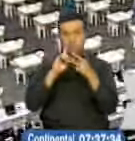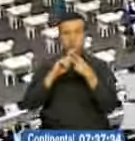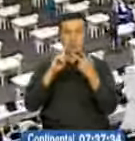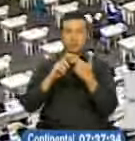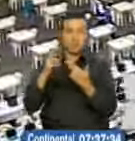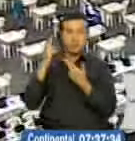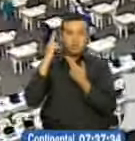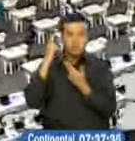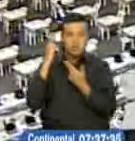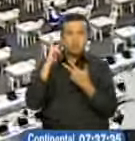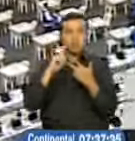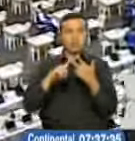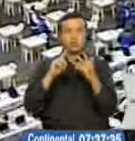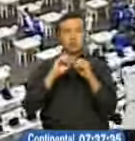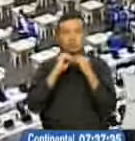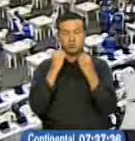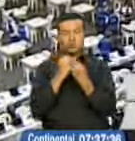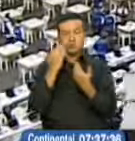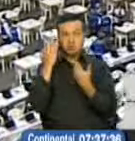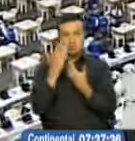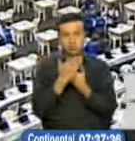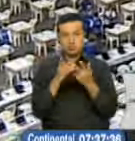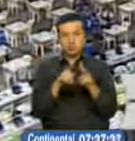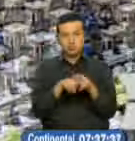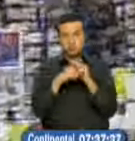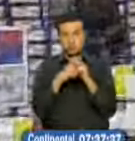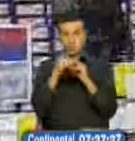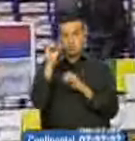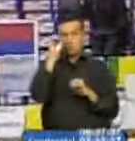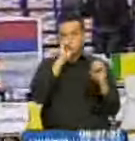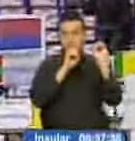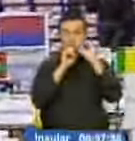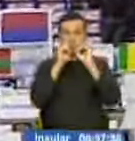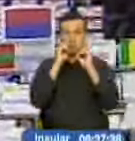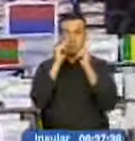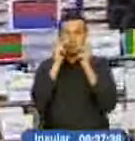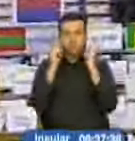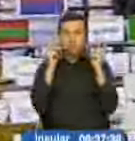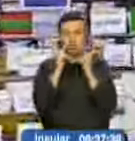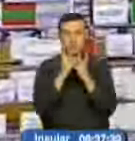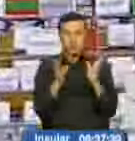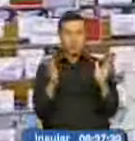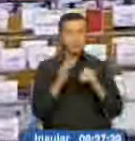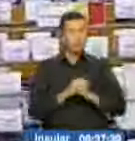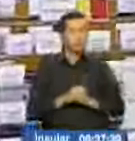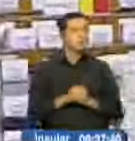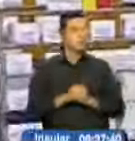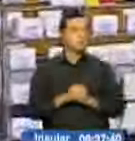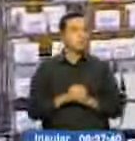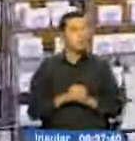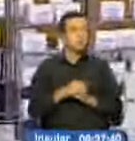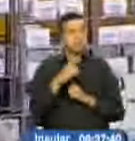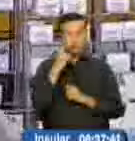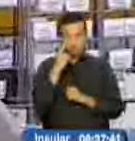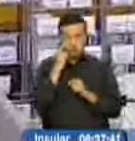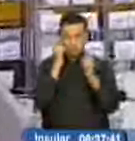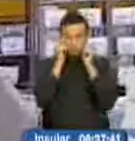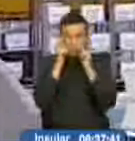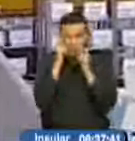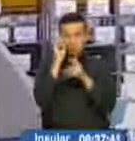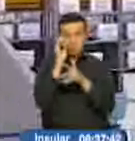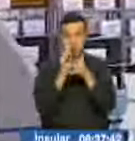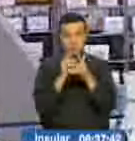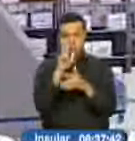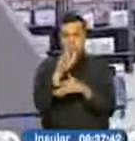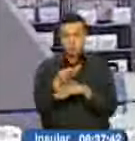pública, organizaciones políticas y misiones de observadores nacionales e internacionales que estarán presentes en este reconteo de